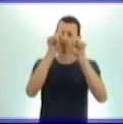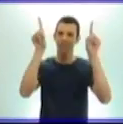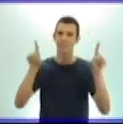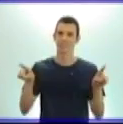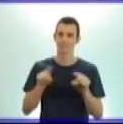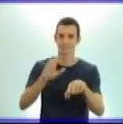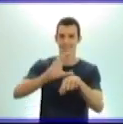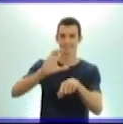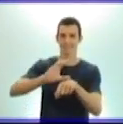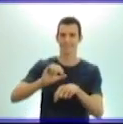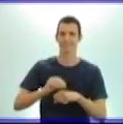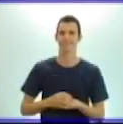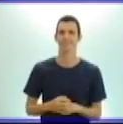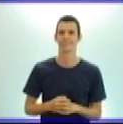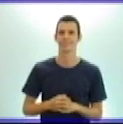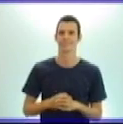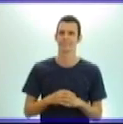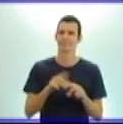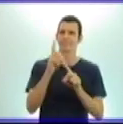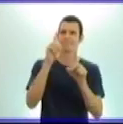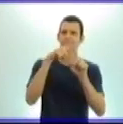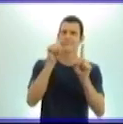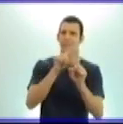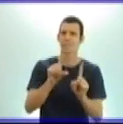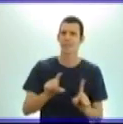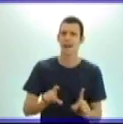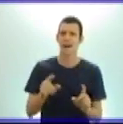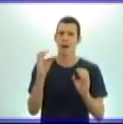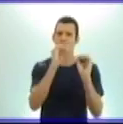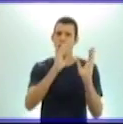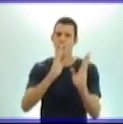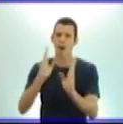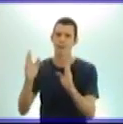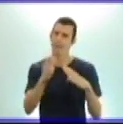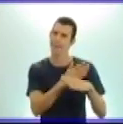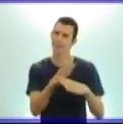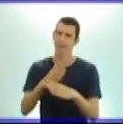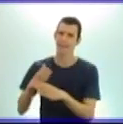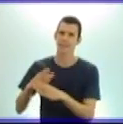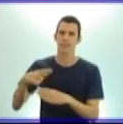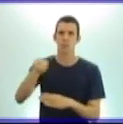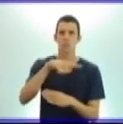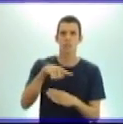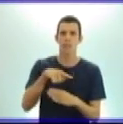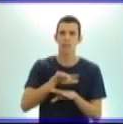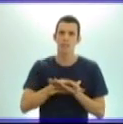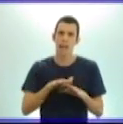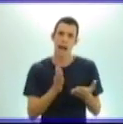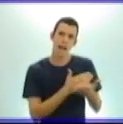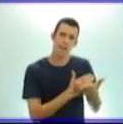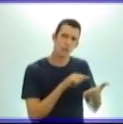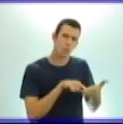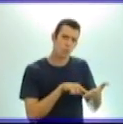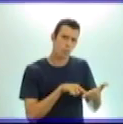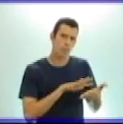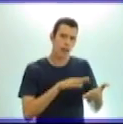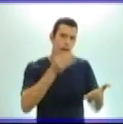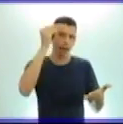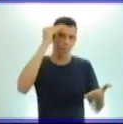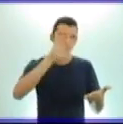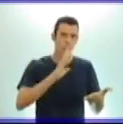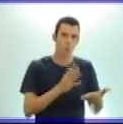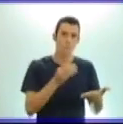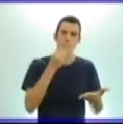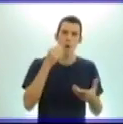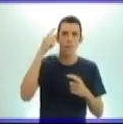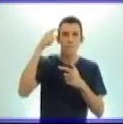Iché, la campaña de las villas de Camilo Iché, la ofensiva final del ejército